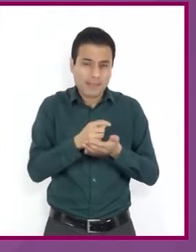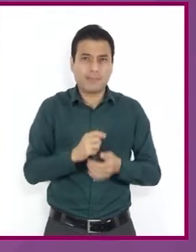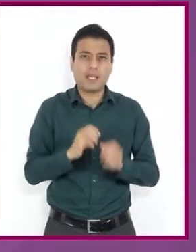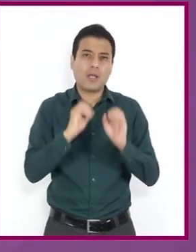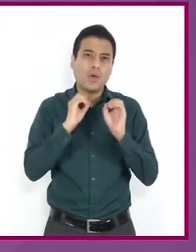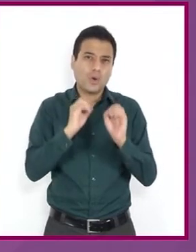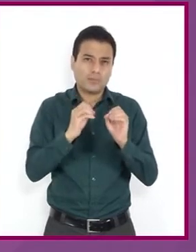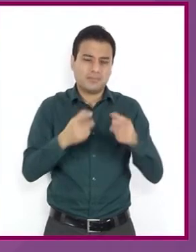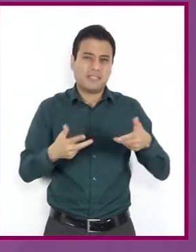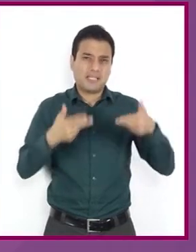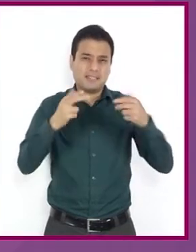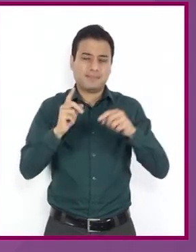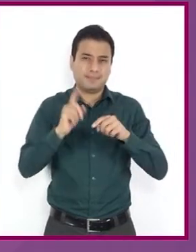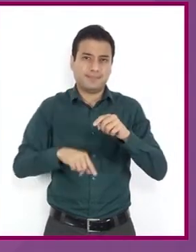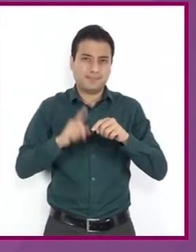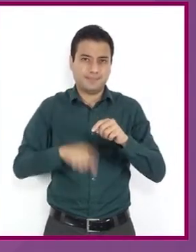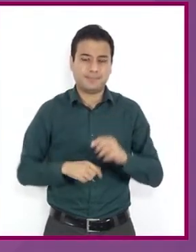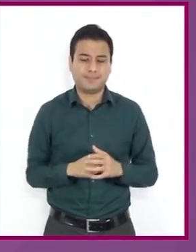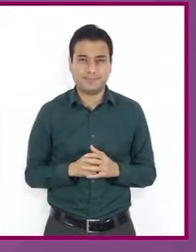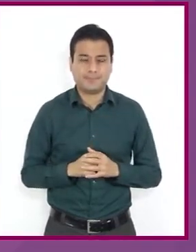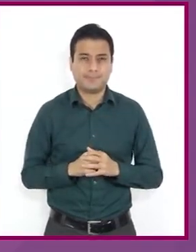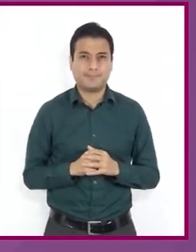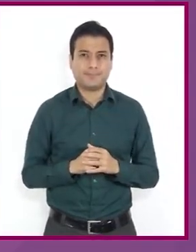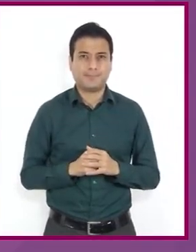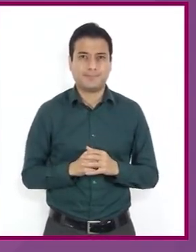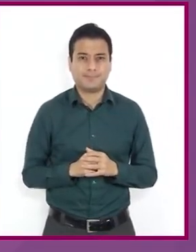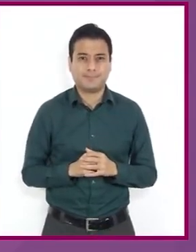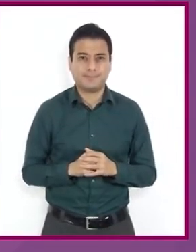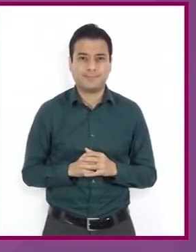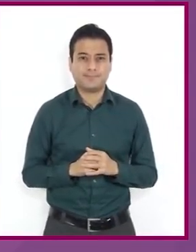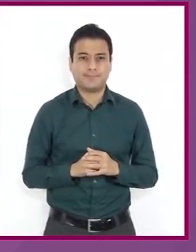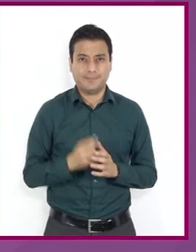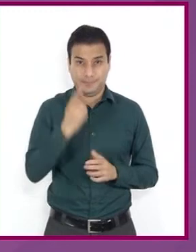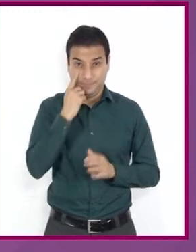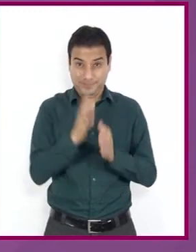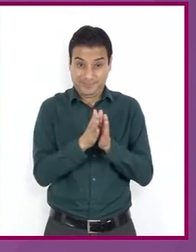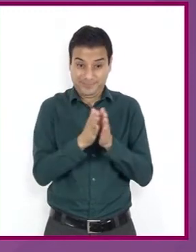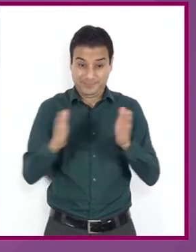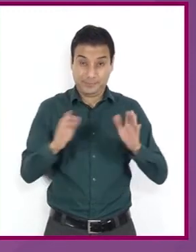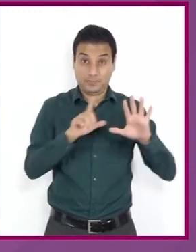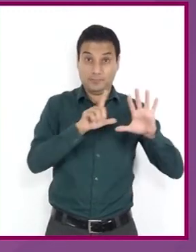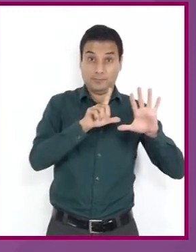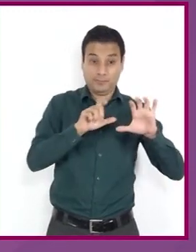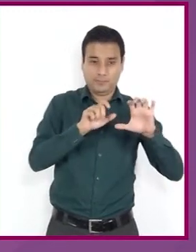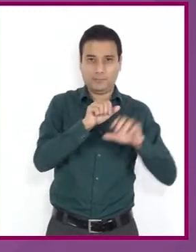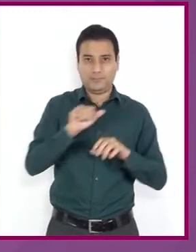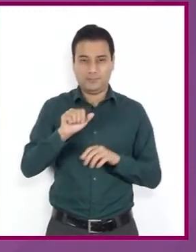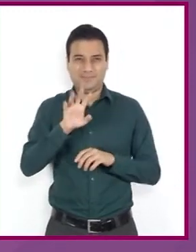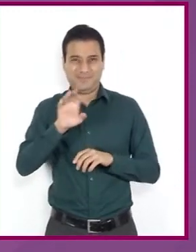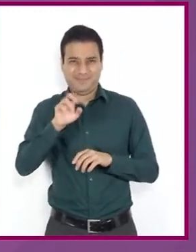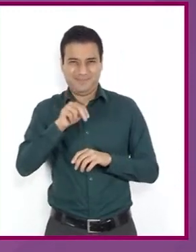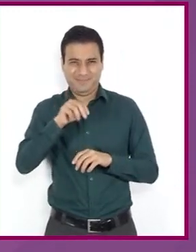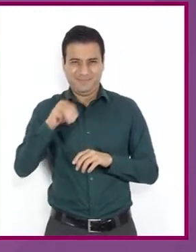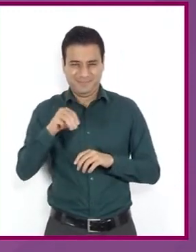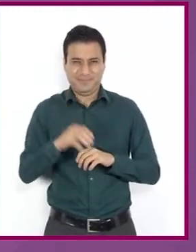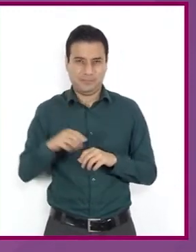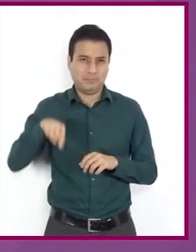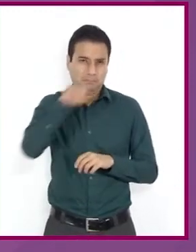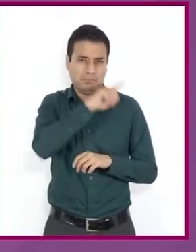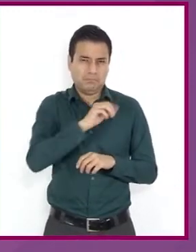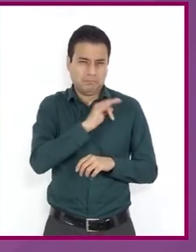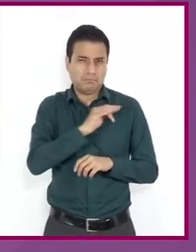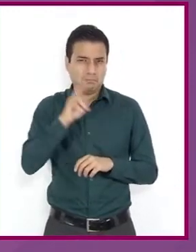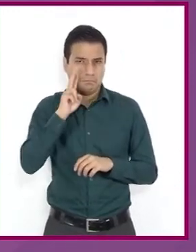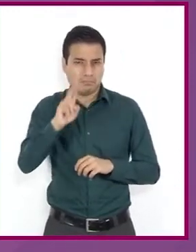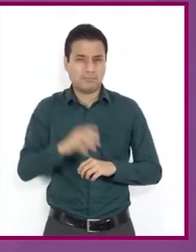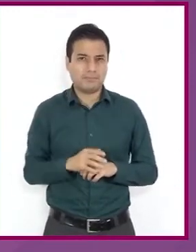el cáncer. Las radiaciones comprendidas entre los 700 y 400 nanómetros y que percibimos con nuestros